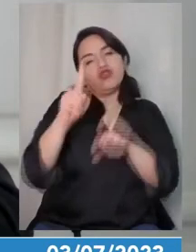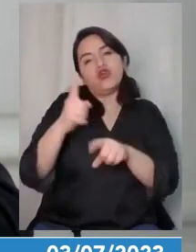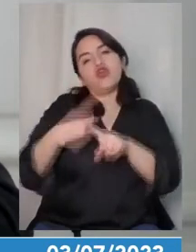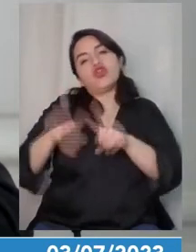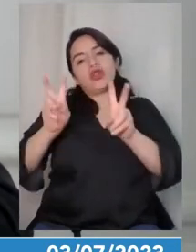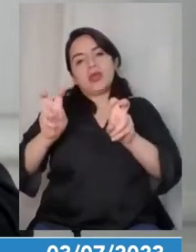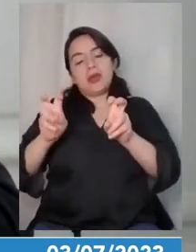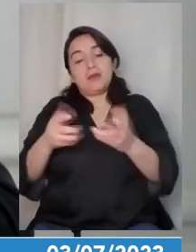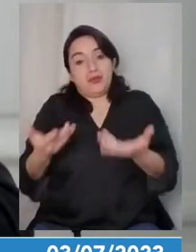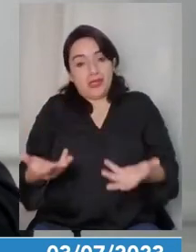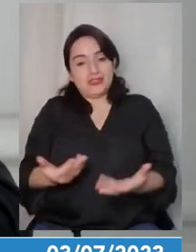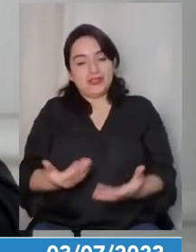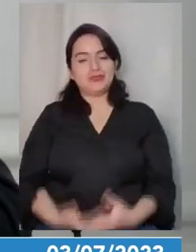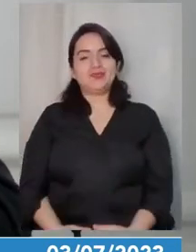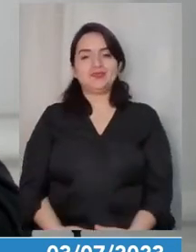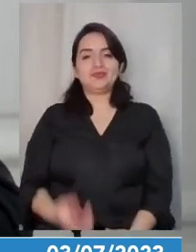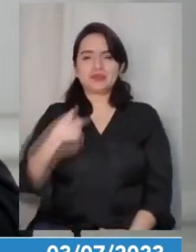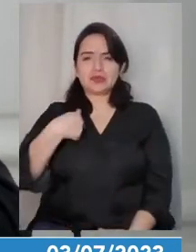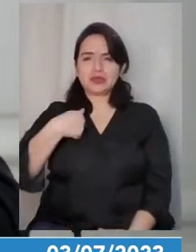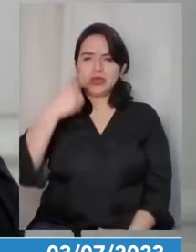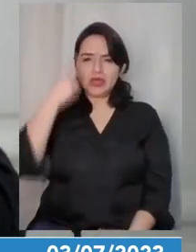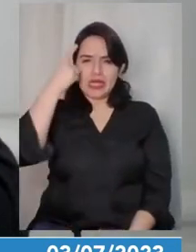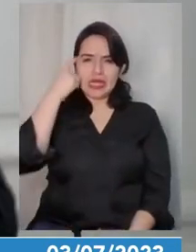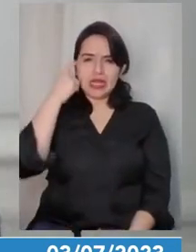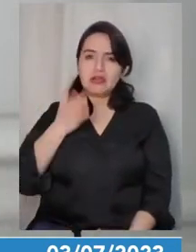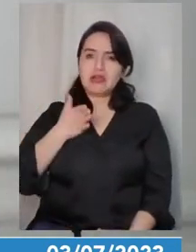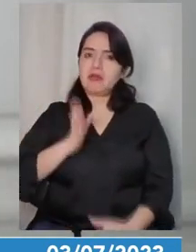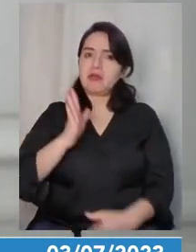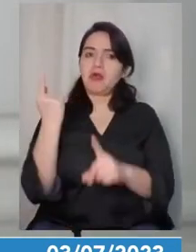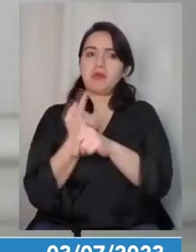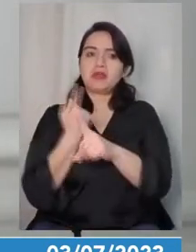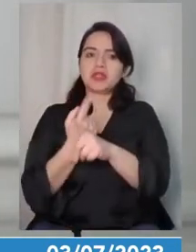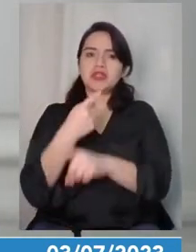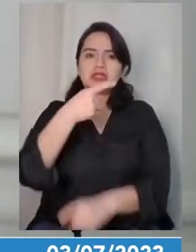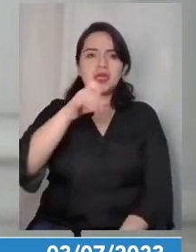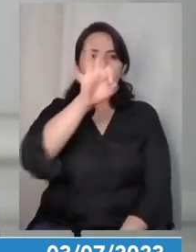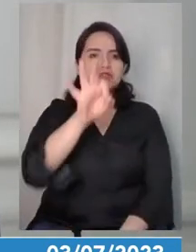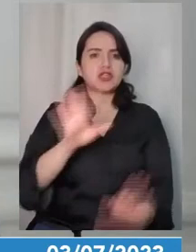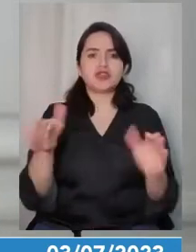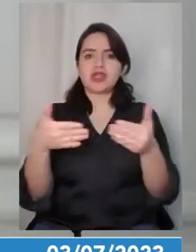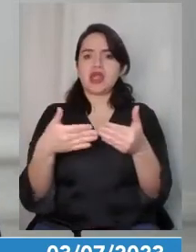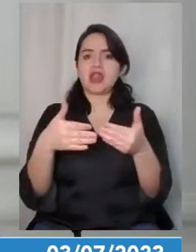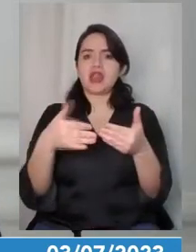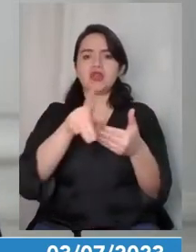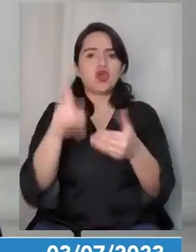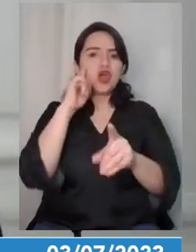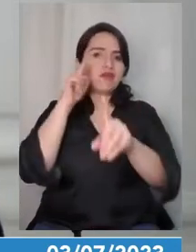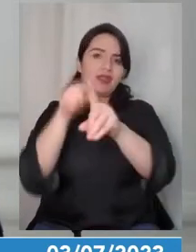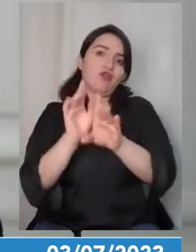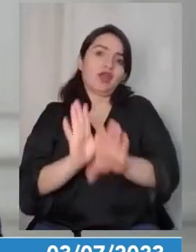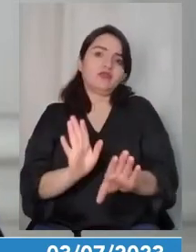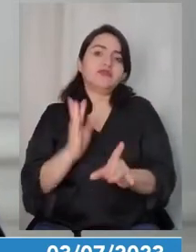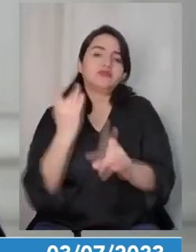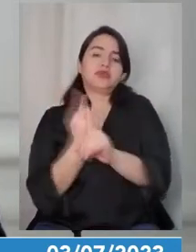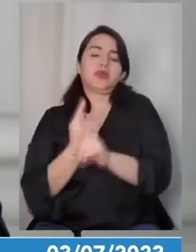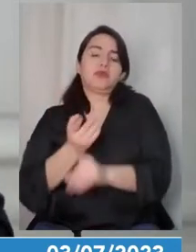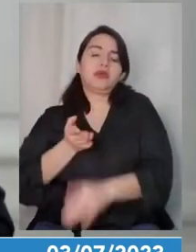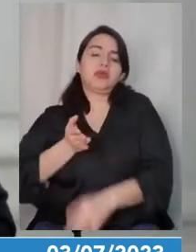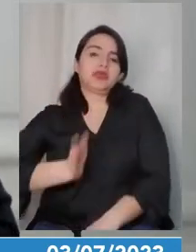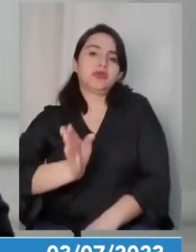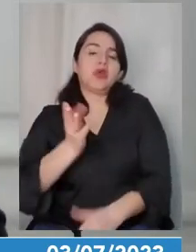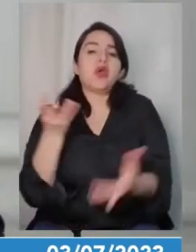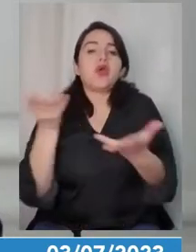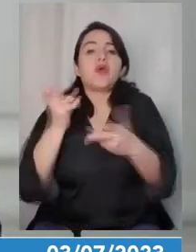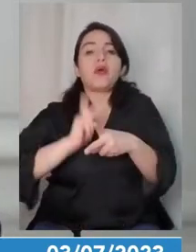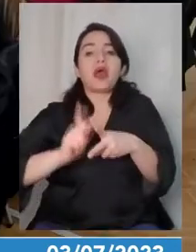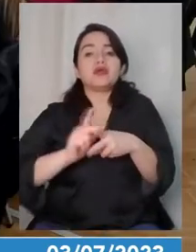creo que vamos conversando, todavía esto no está 100% cerrado, o sea, la idea es esa, pero vamos conversando cómo lo podemos hacer, porque a lo mejor podemos traer